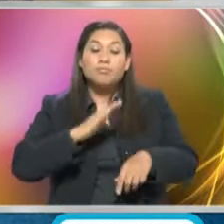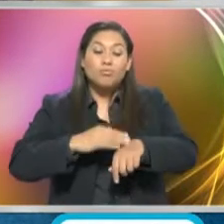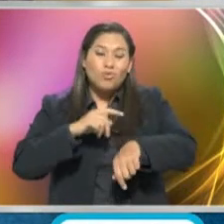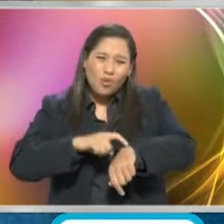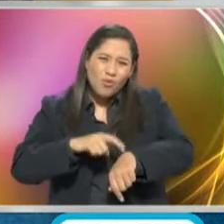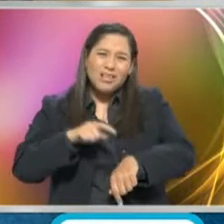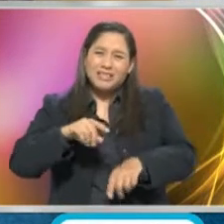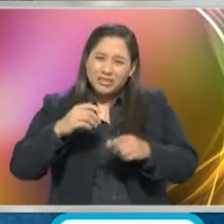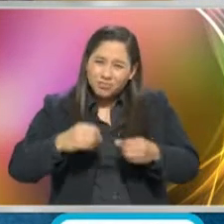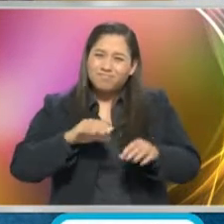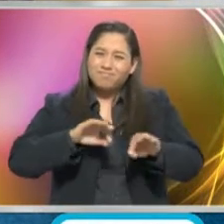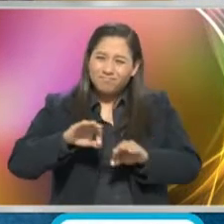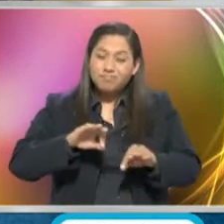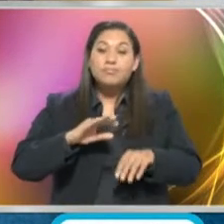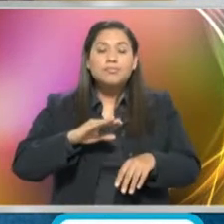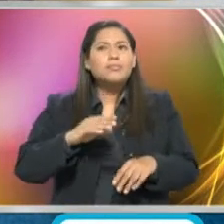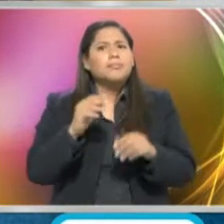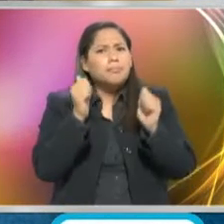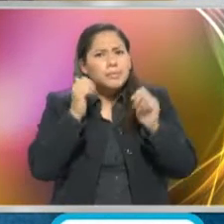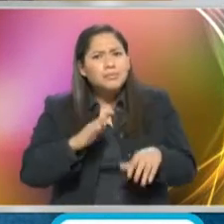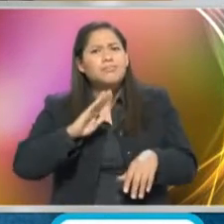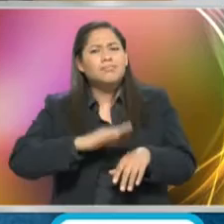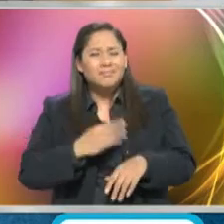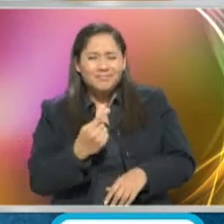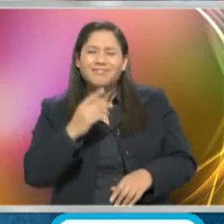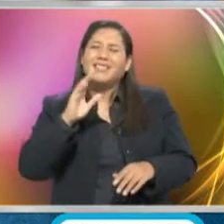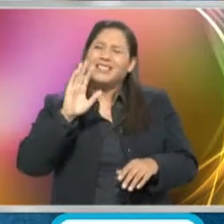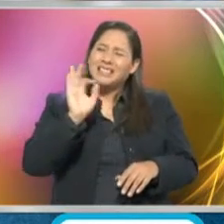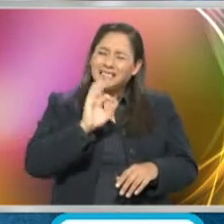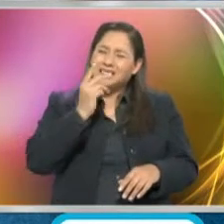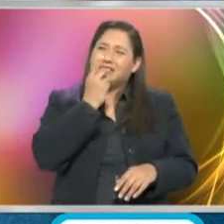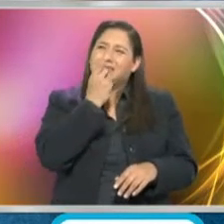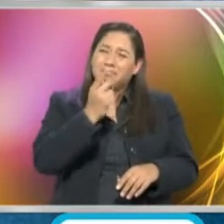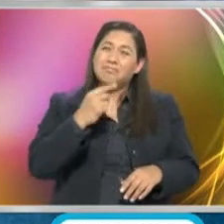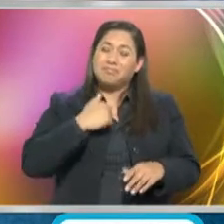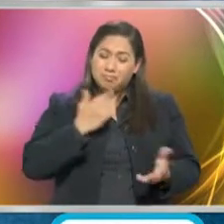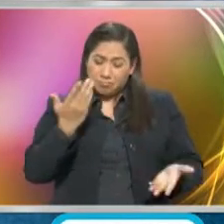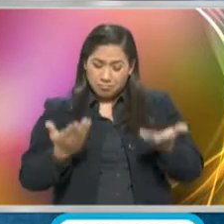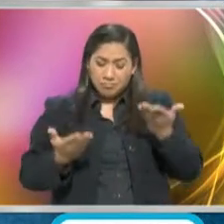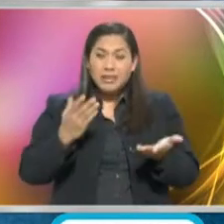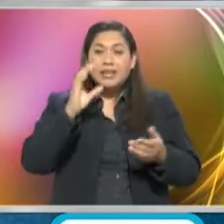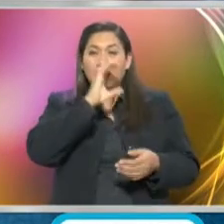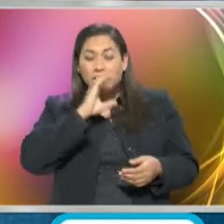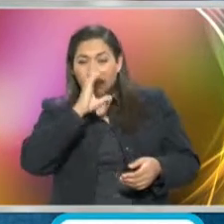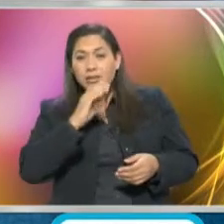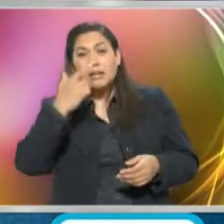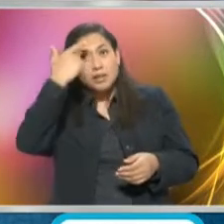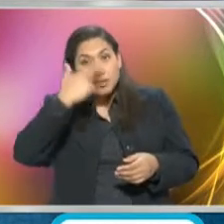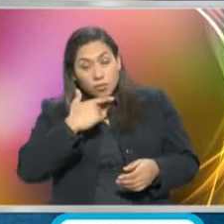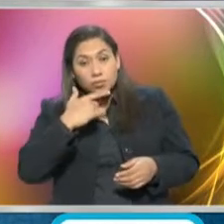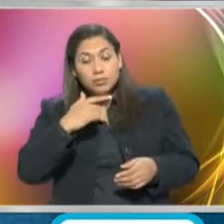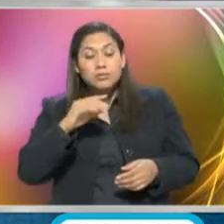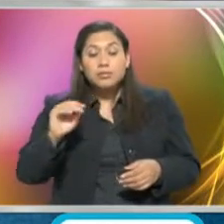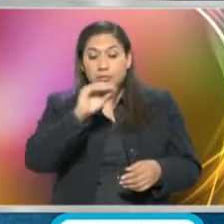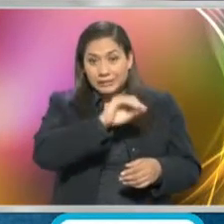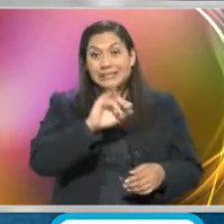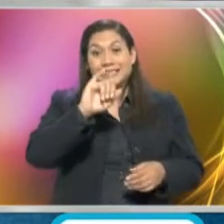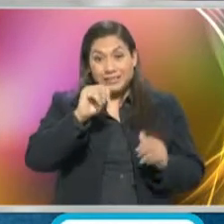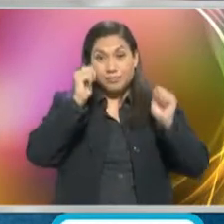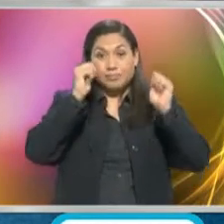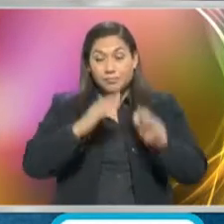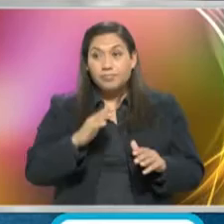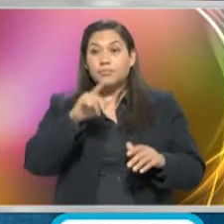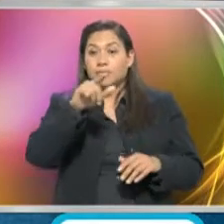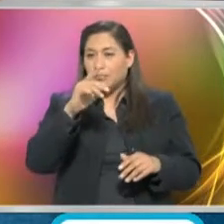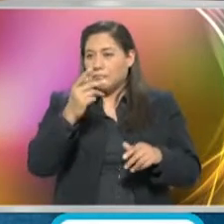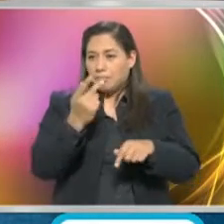que manejamos. También, Entonces, claro. ¿por qué es pesado? A lo mejor dicen, ay, estoy equilibrando calorías y las pasé en la noche. Sí, pero si es pesado, ¿no